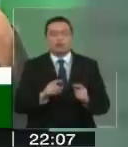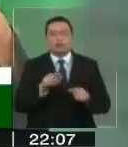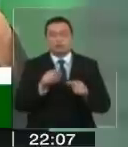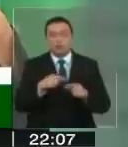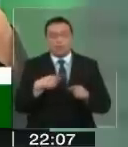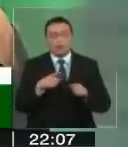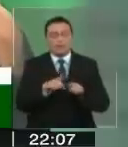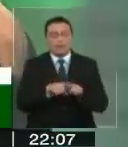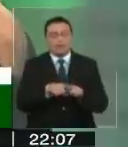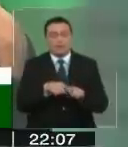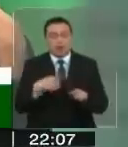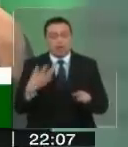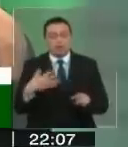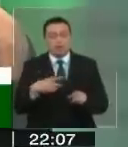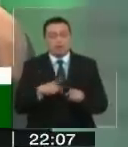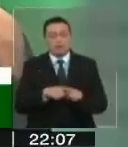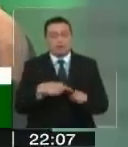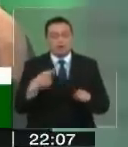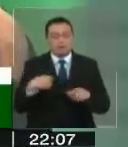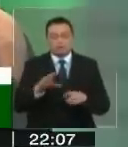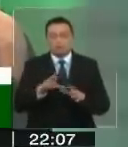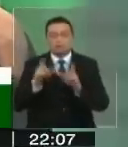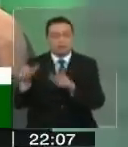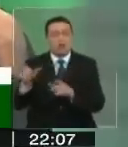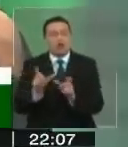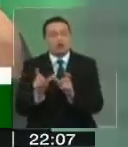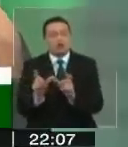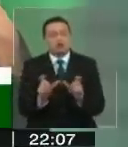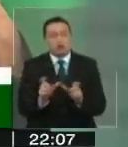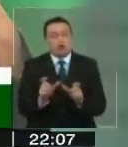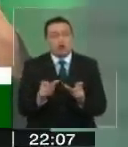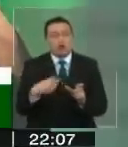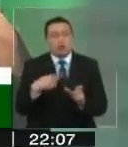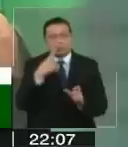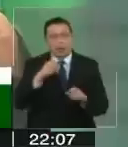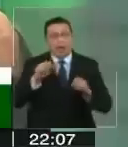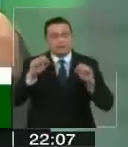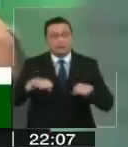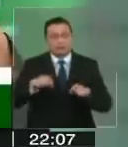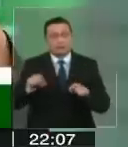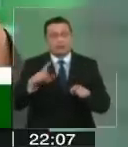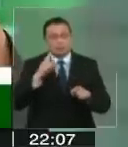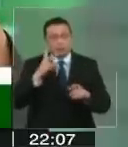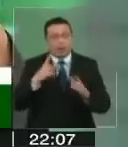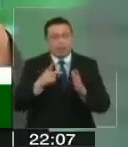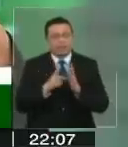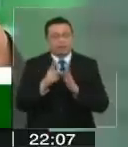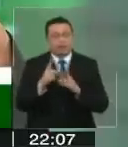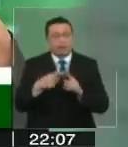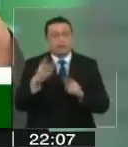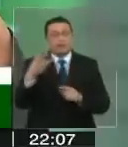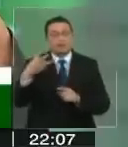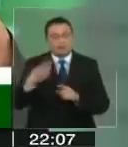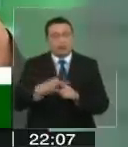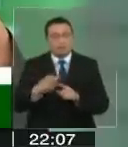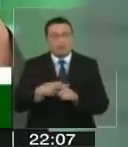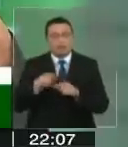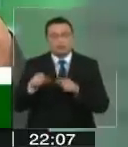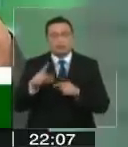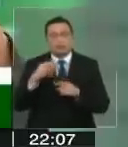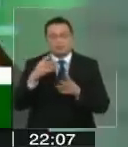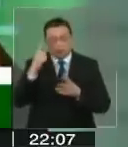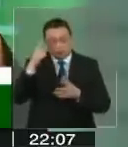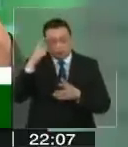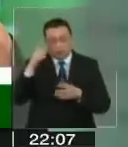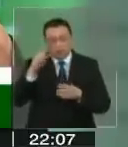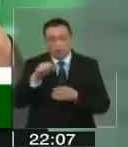tengo que reconocer que me demoré en llevarlo a un control para aceptar que había algo distinto en su desarrollo. Cuando vino a los 3 meses y tenía que